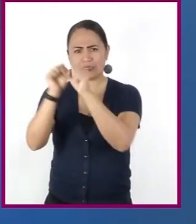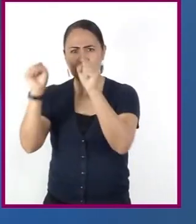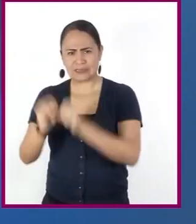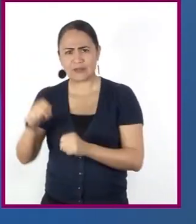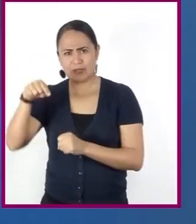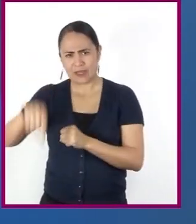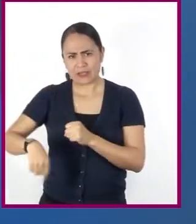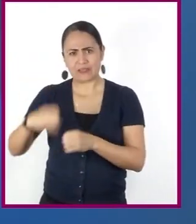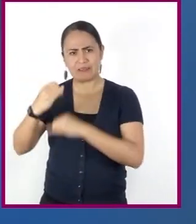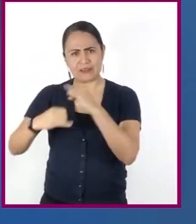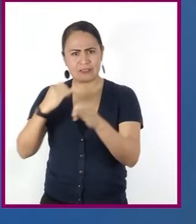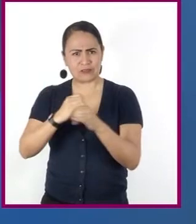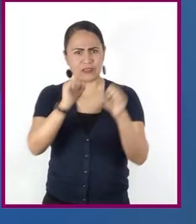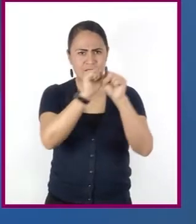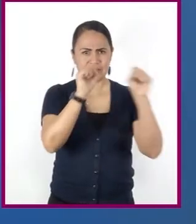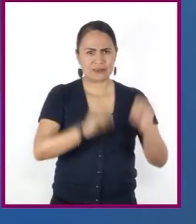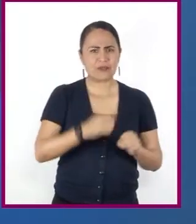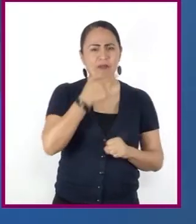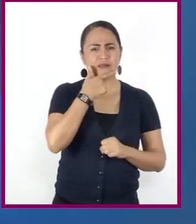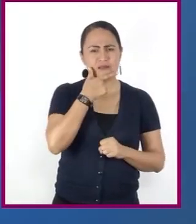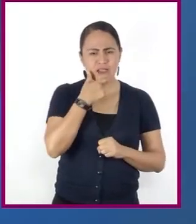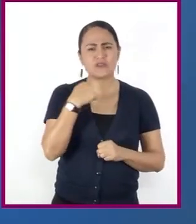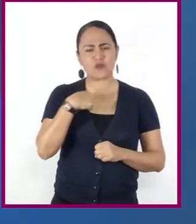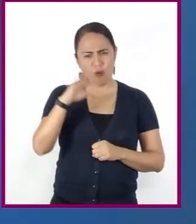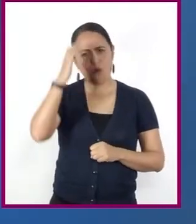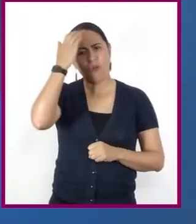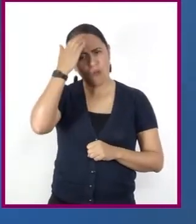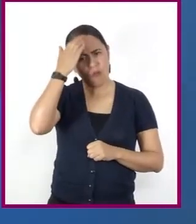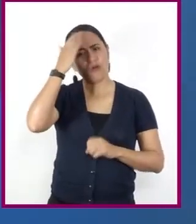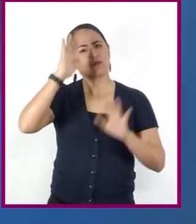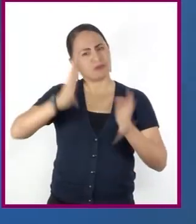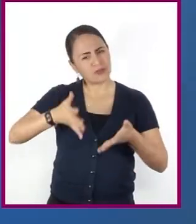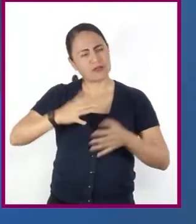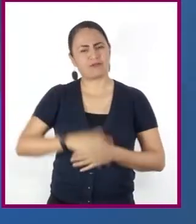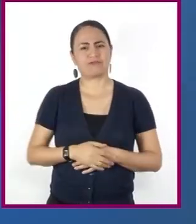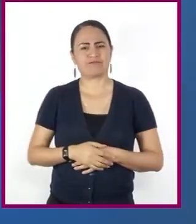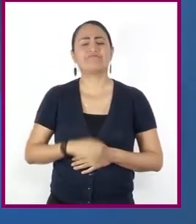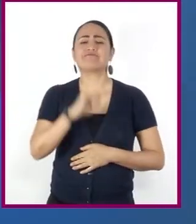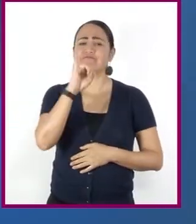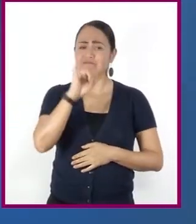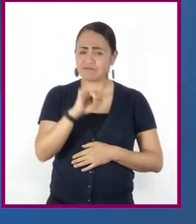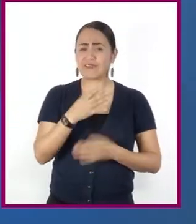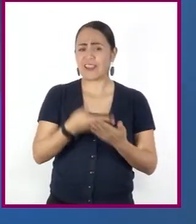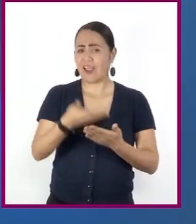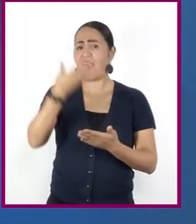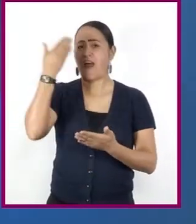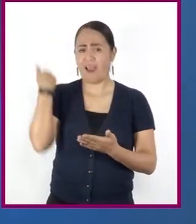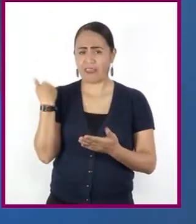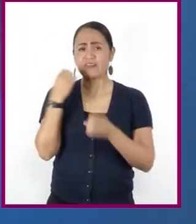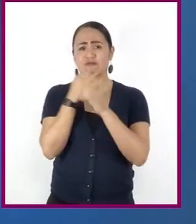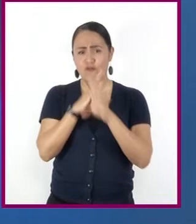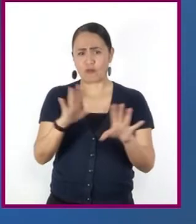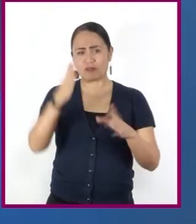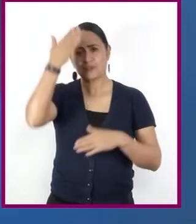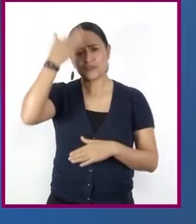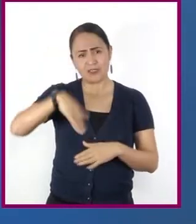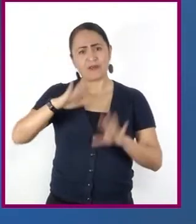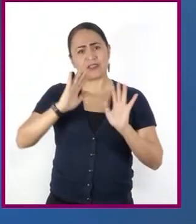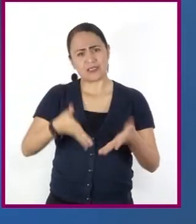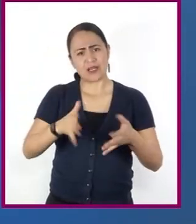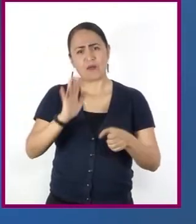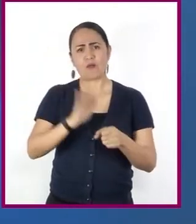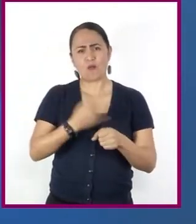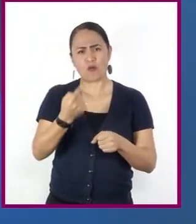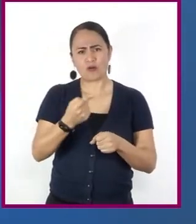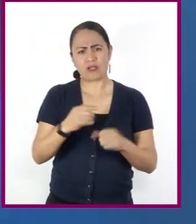de medida. Muy bien. Hay datos que conocemos desde antes. ¿Por qué? Porque al ser